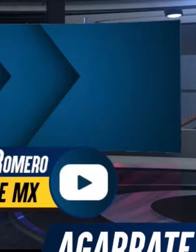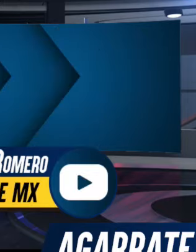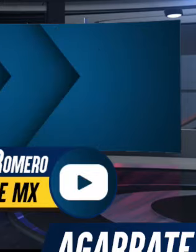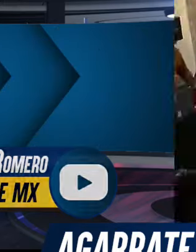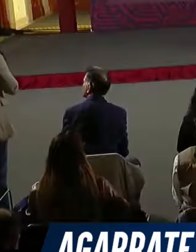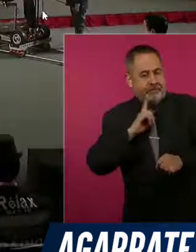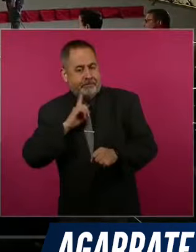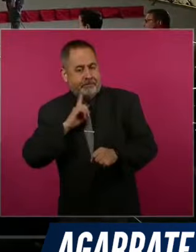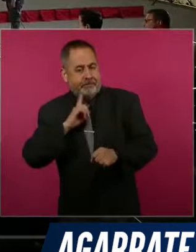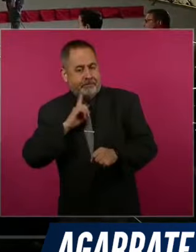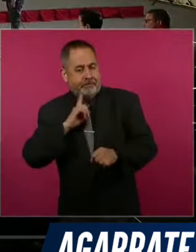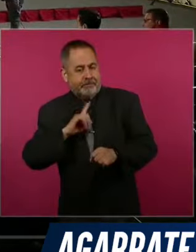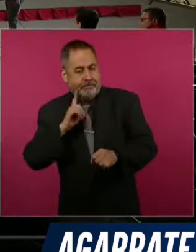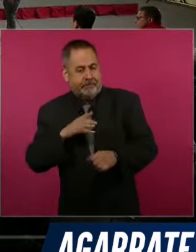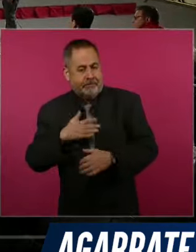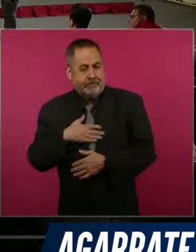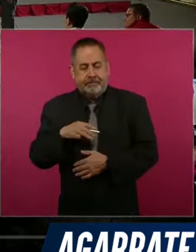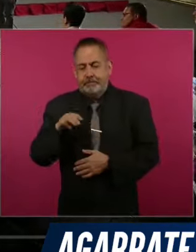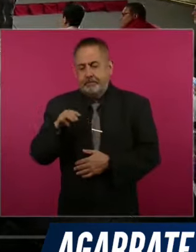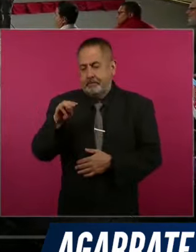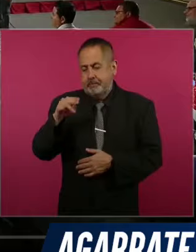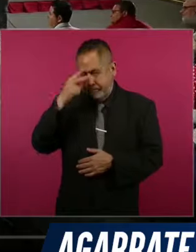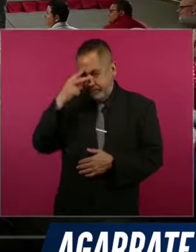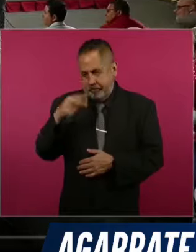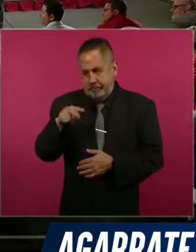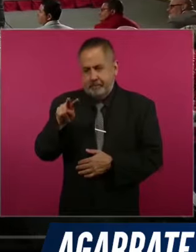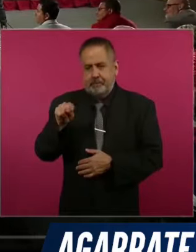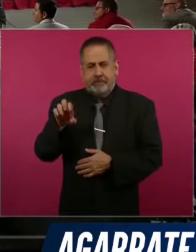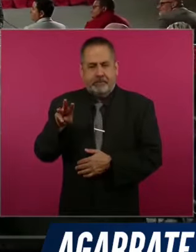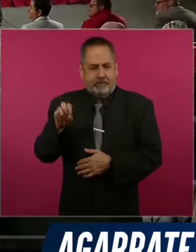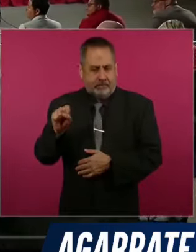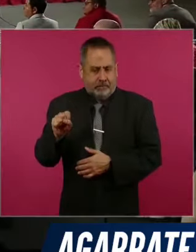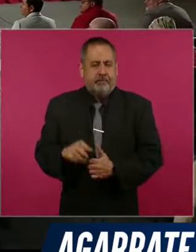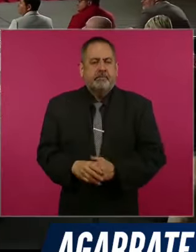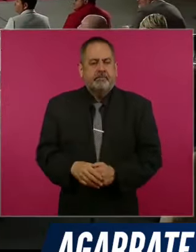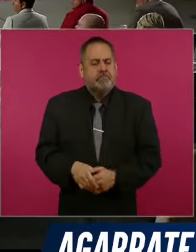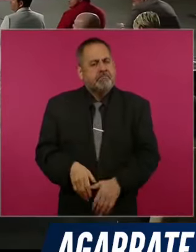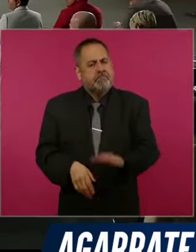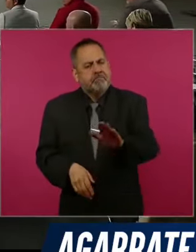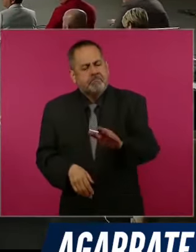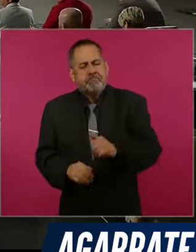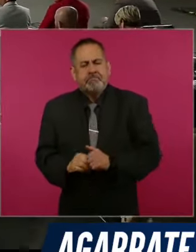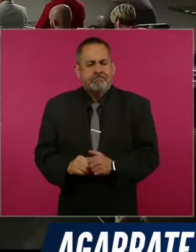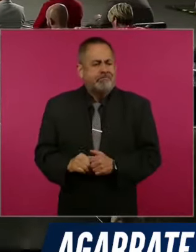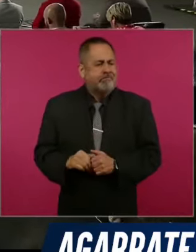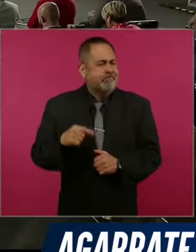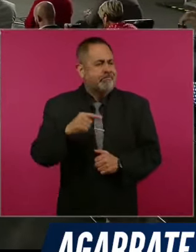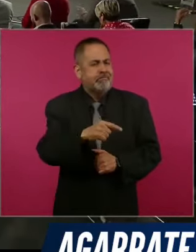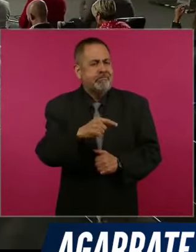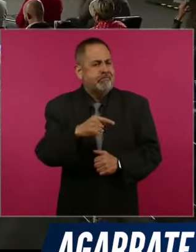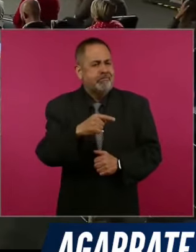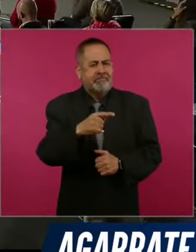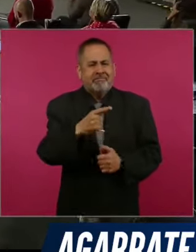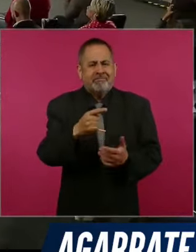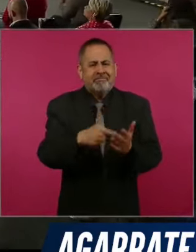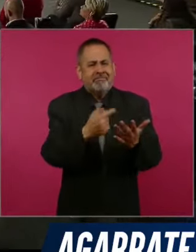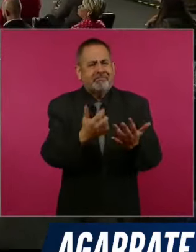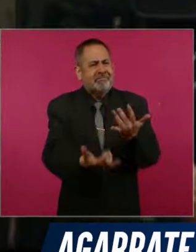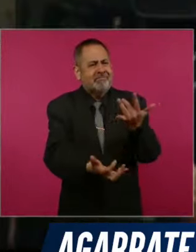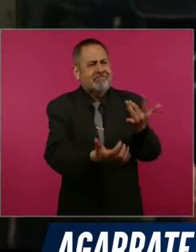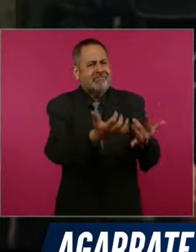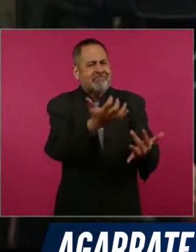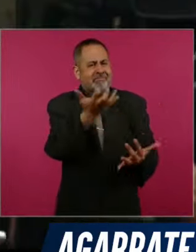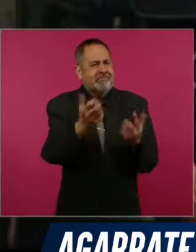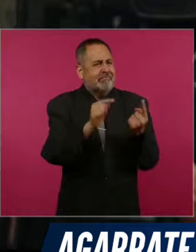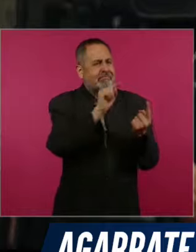más importante presidente Qué puede hacer el Gobierno Federal ante laa de incendios forestales provocados